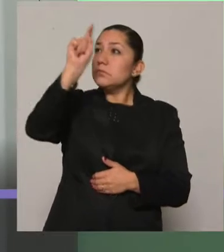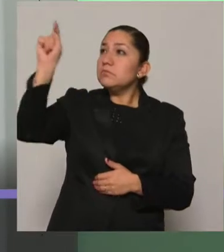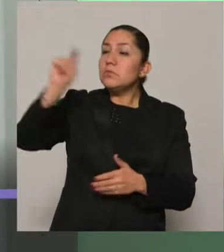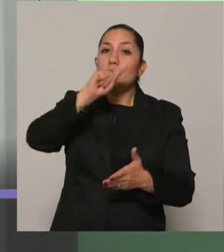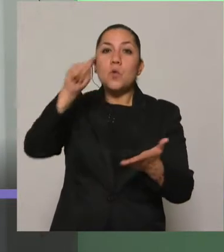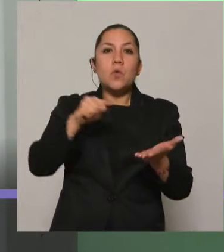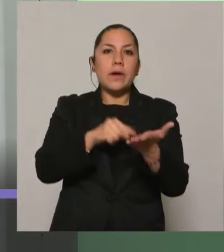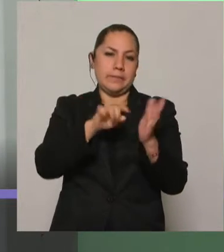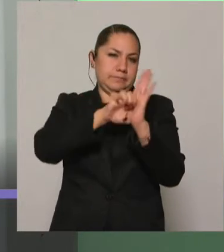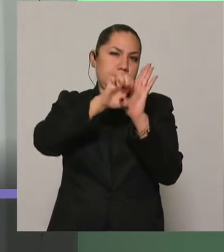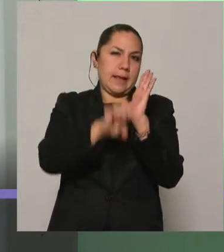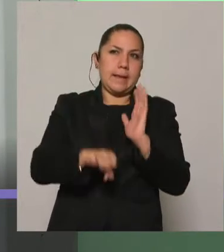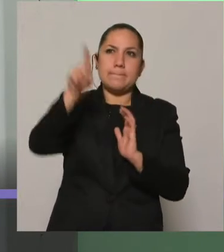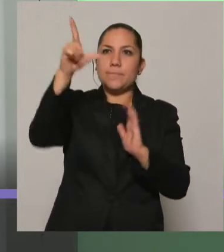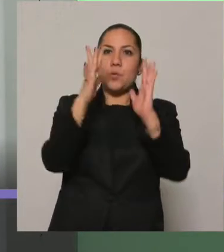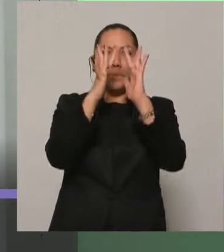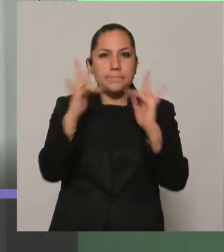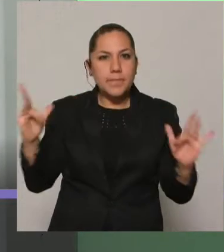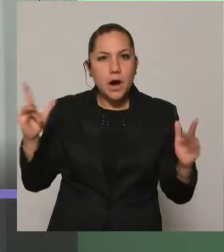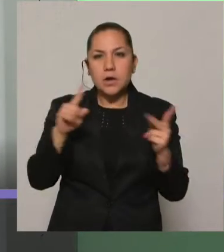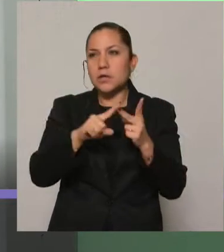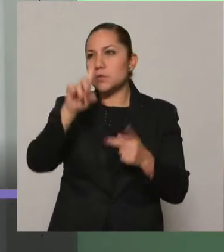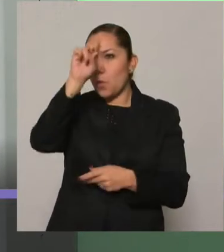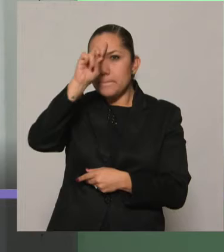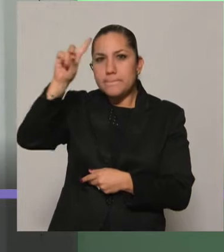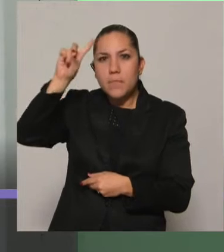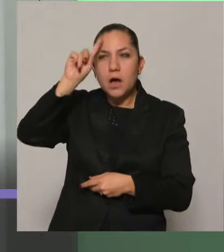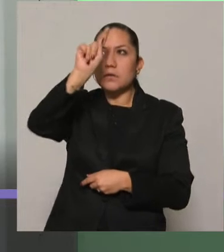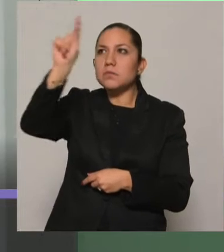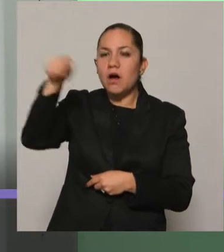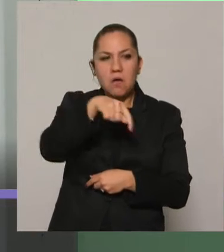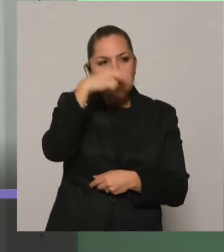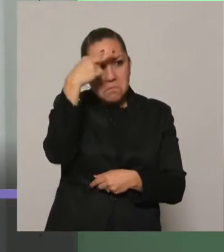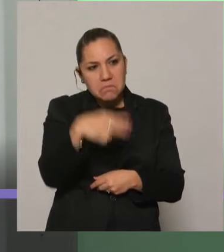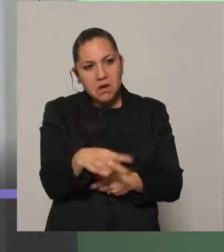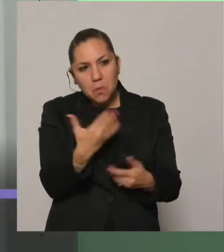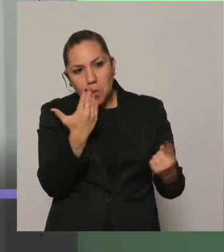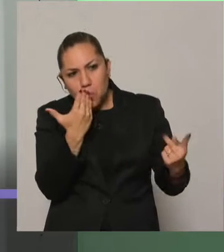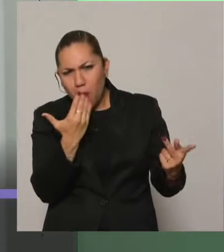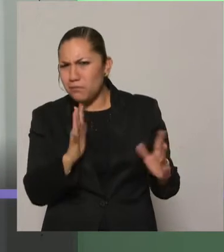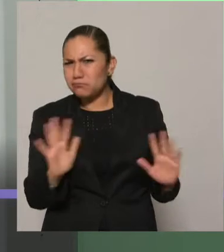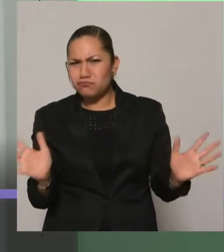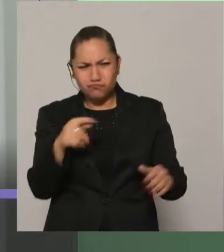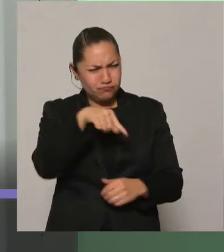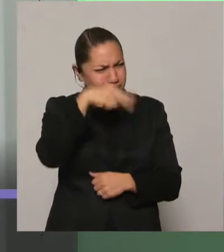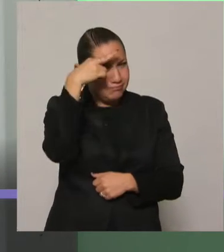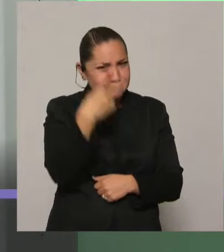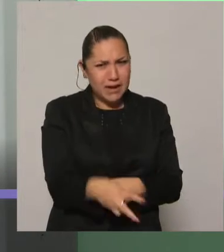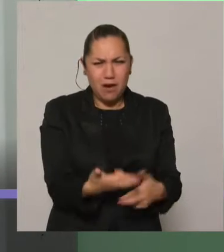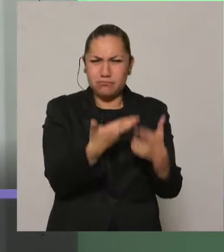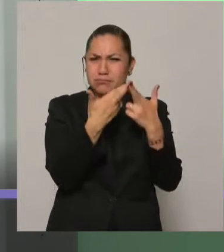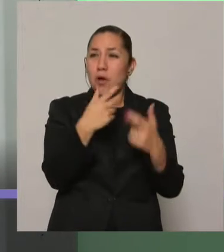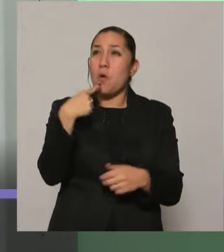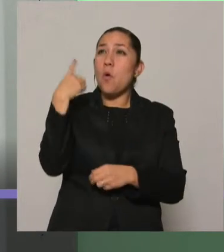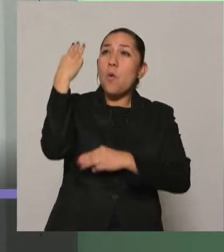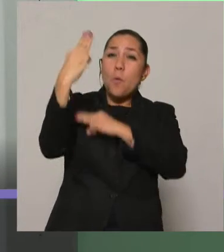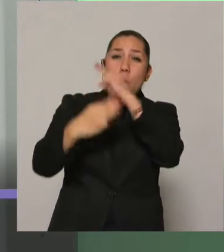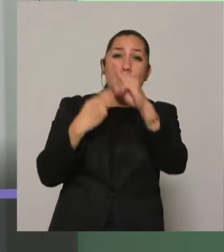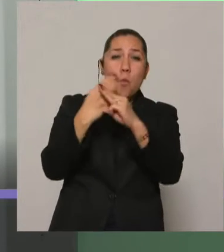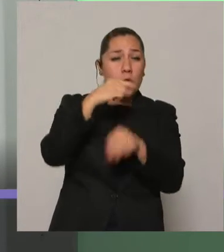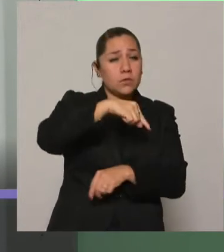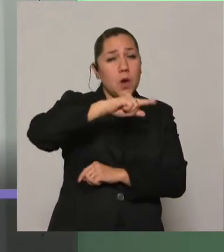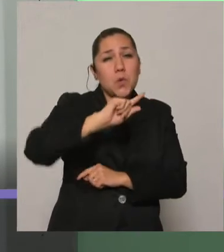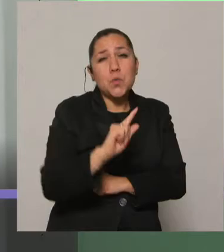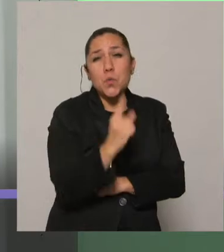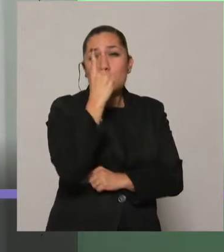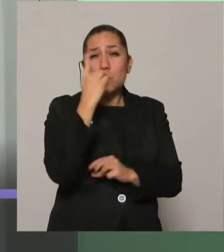París, como a Madrid, nada, absolutamente nada. Creo que somos la ciudad que tiene más museos en el mundo, sí. Tenemos una